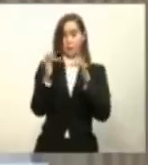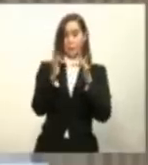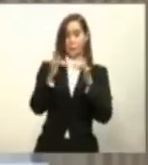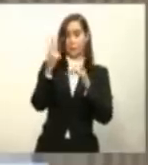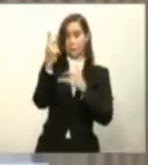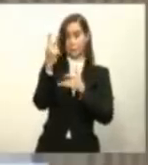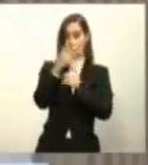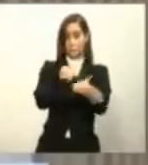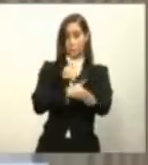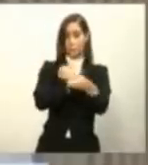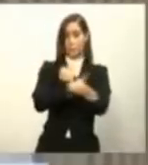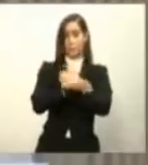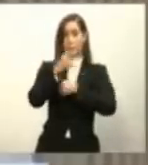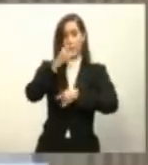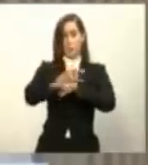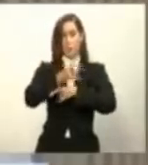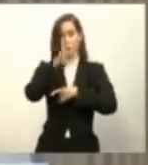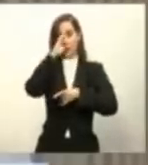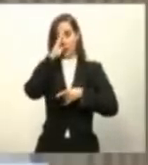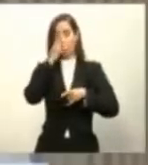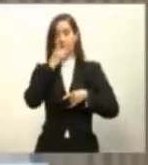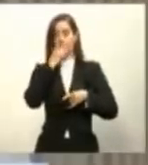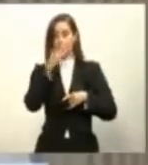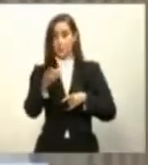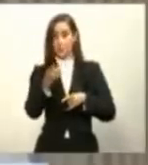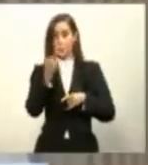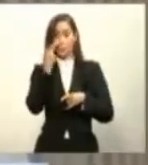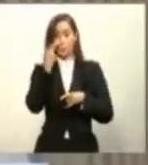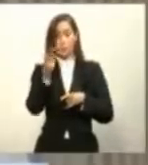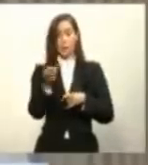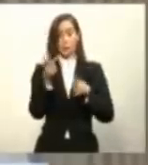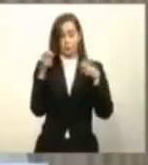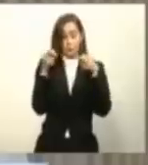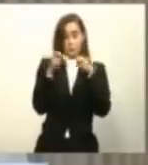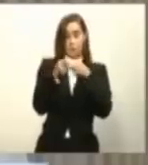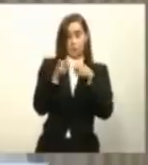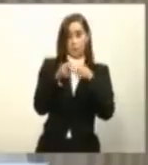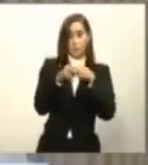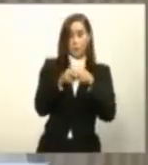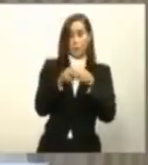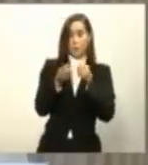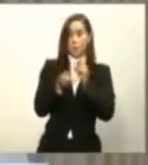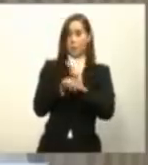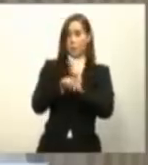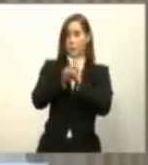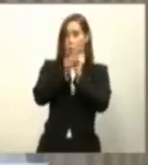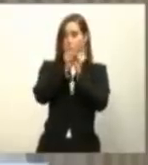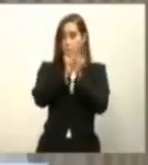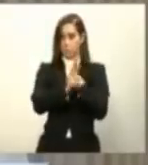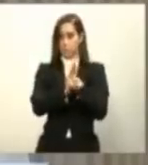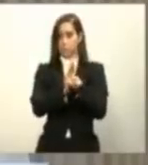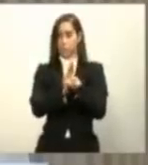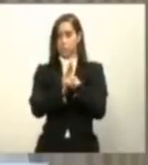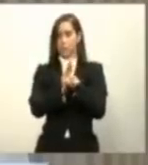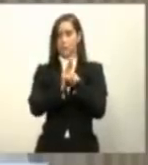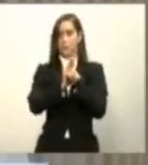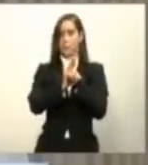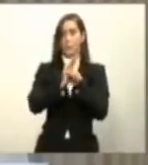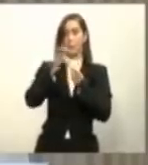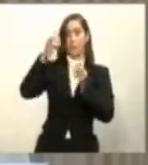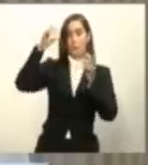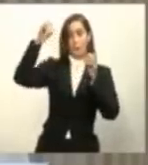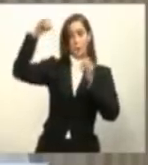ambos países, priorizando las energías renovables, eólica,